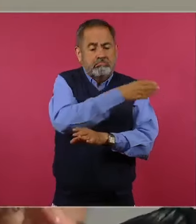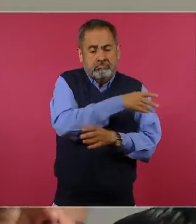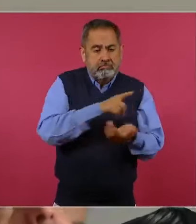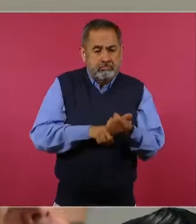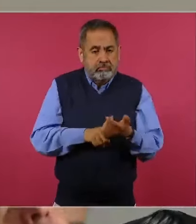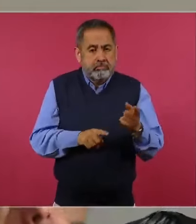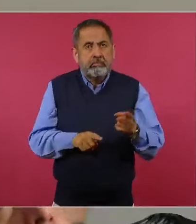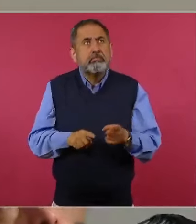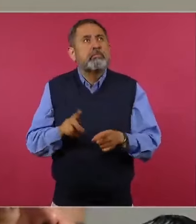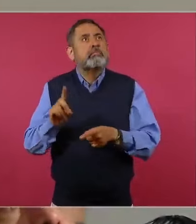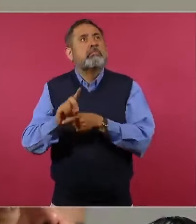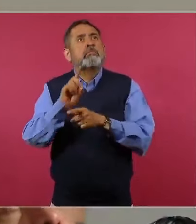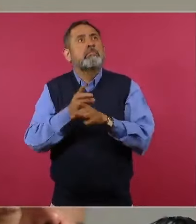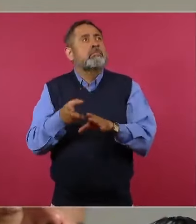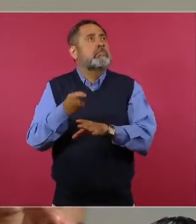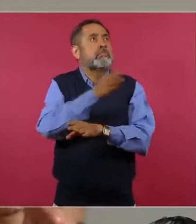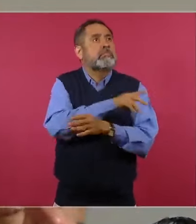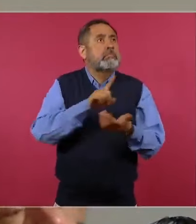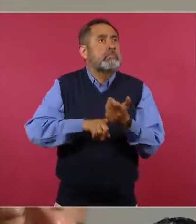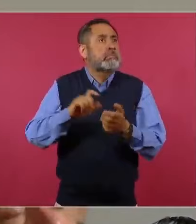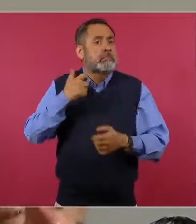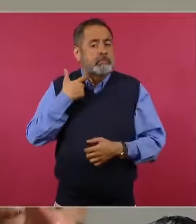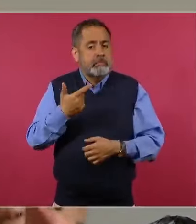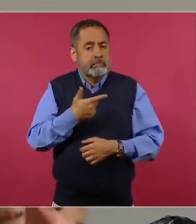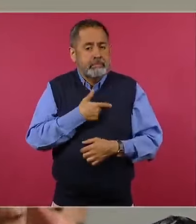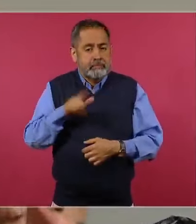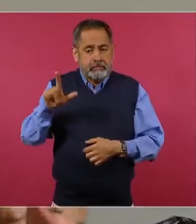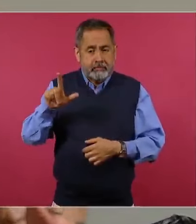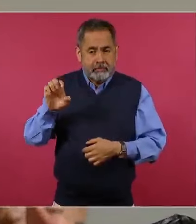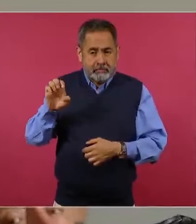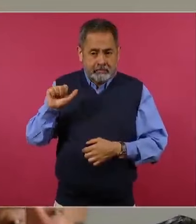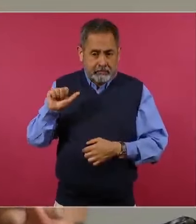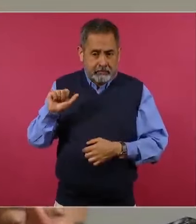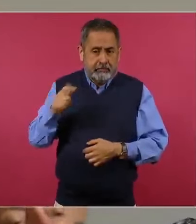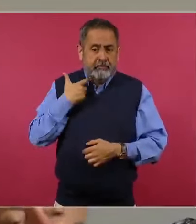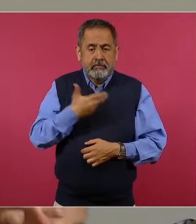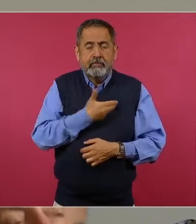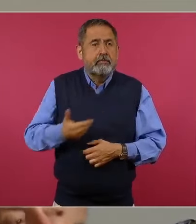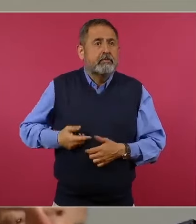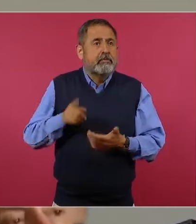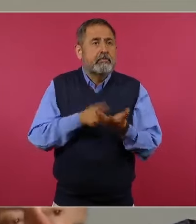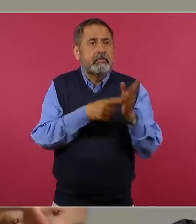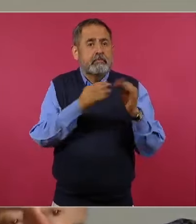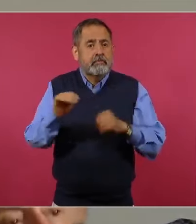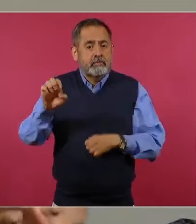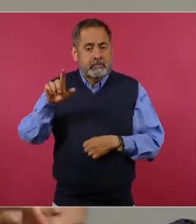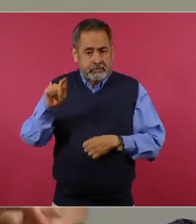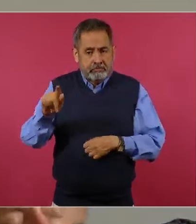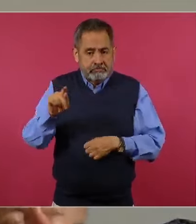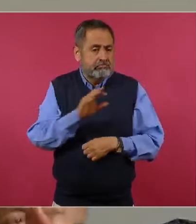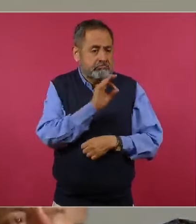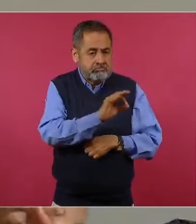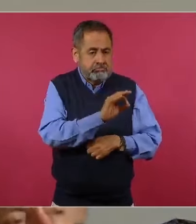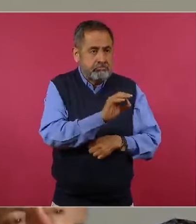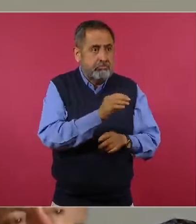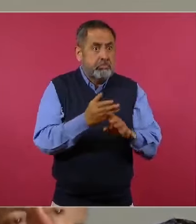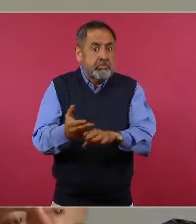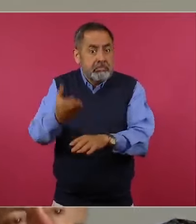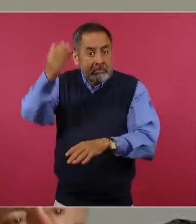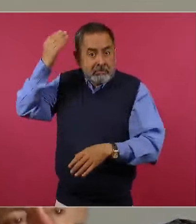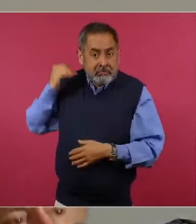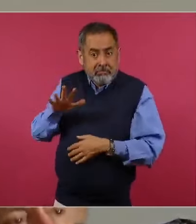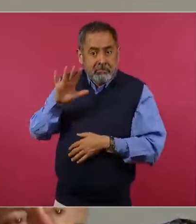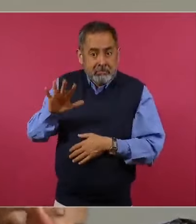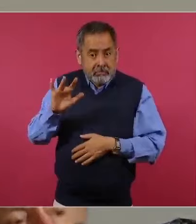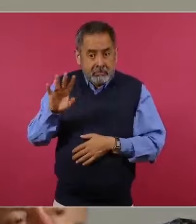un peso no depreciado fue el presidente Luis Echeverría Álvarez en 1970, o sea, hace 54